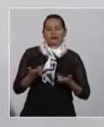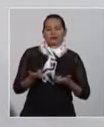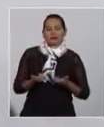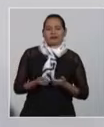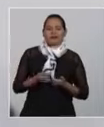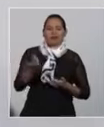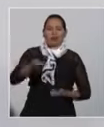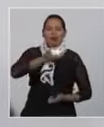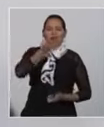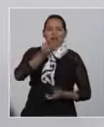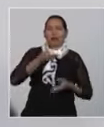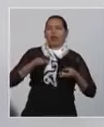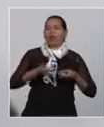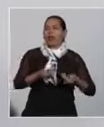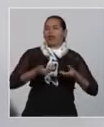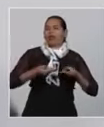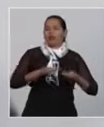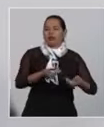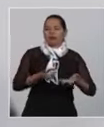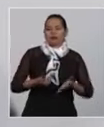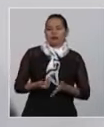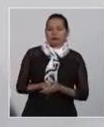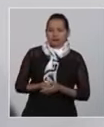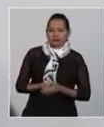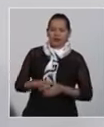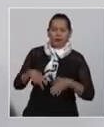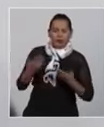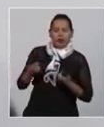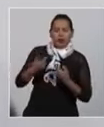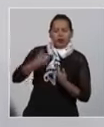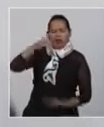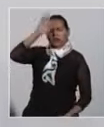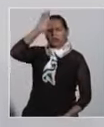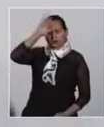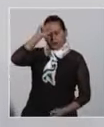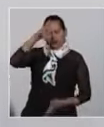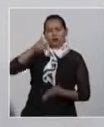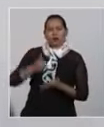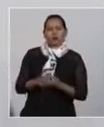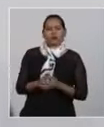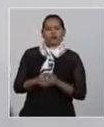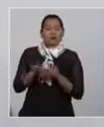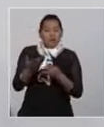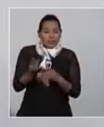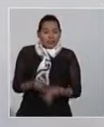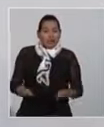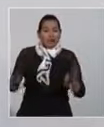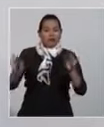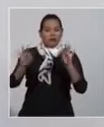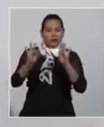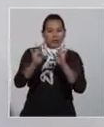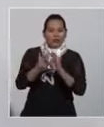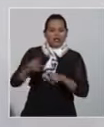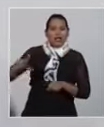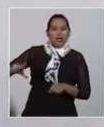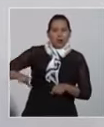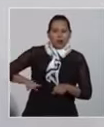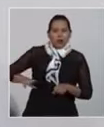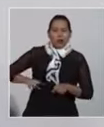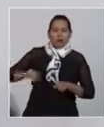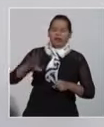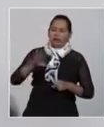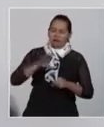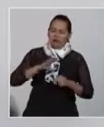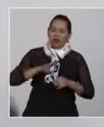riqueza. Y hablando de las cosas que sí estoy de acuerdo, es fundamental que el gobierno ayude a generar empleos, pero sobre todo empleos formales,